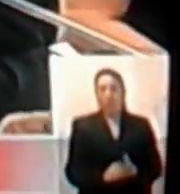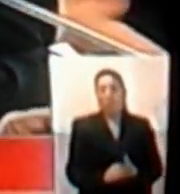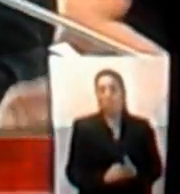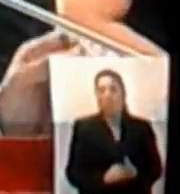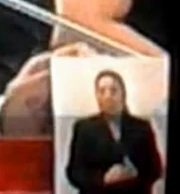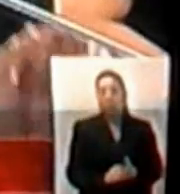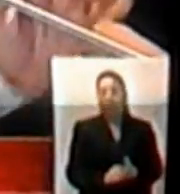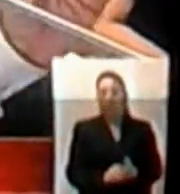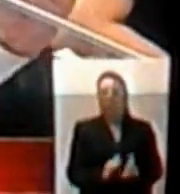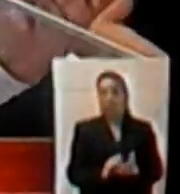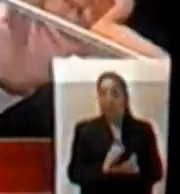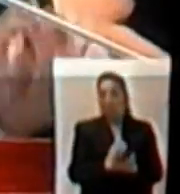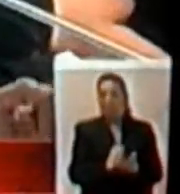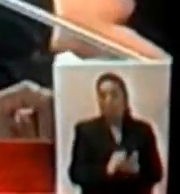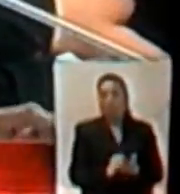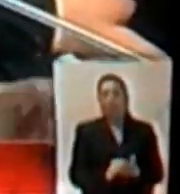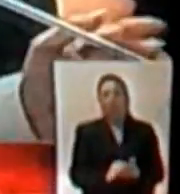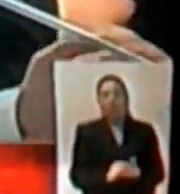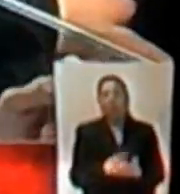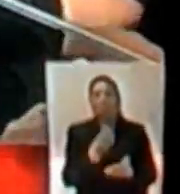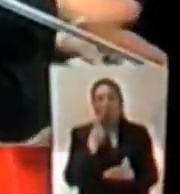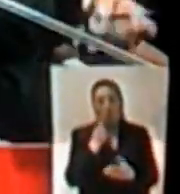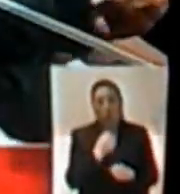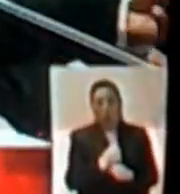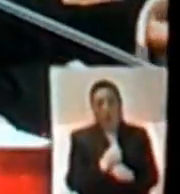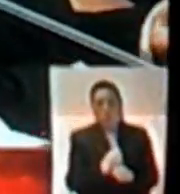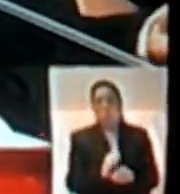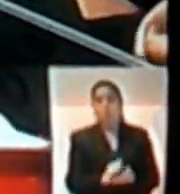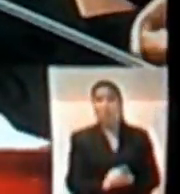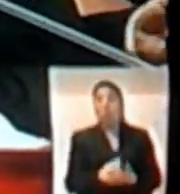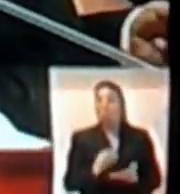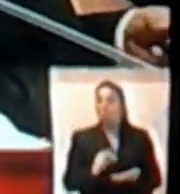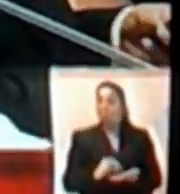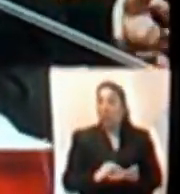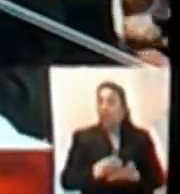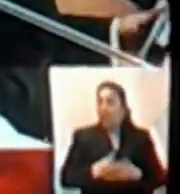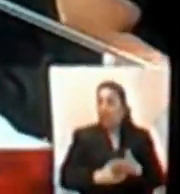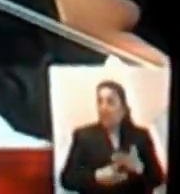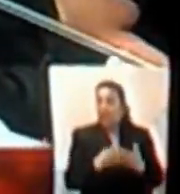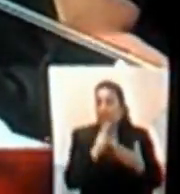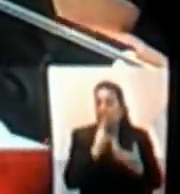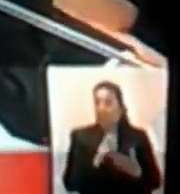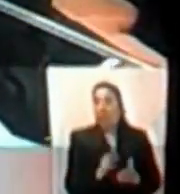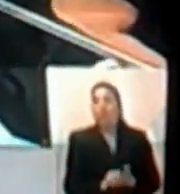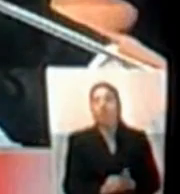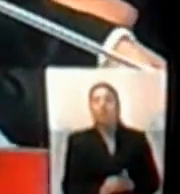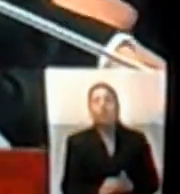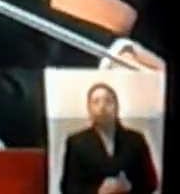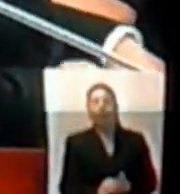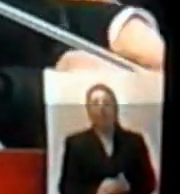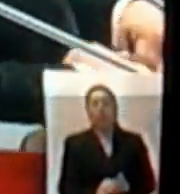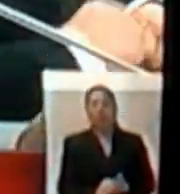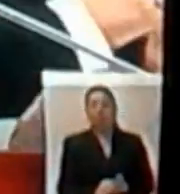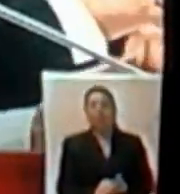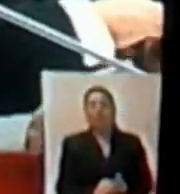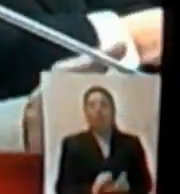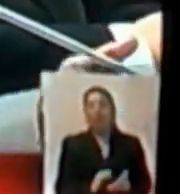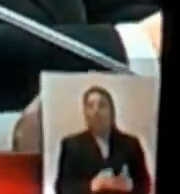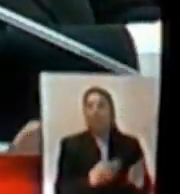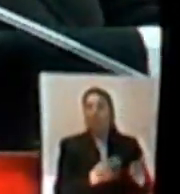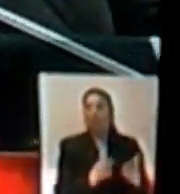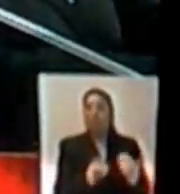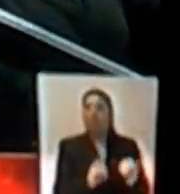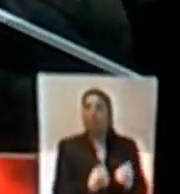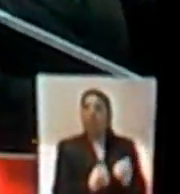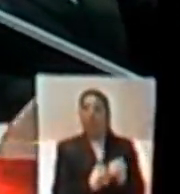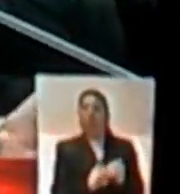Artesanal Bahía Blanca, que hoy día ya hemos tomado conocimiento de que hay un avance, al menos de un inicio de presupuesto con 5 millones. Esperamos